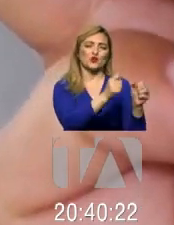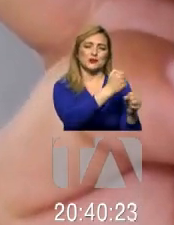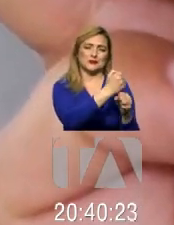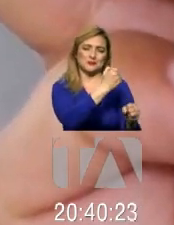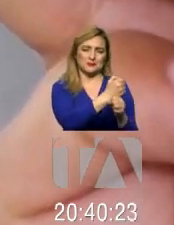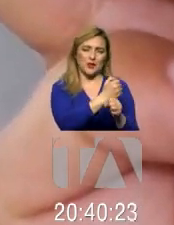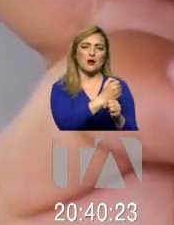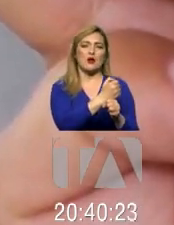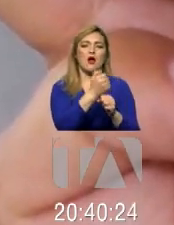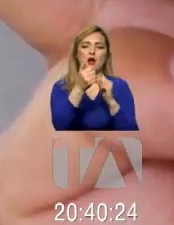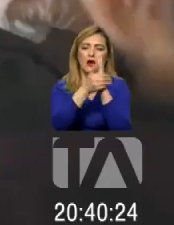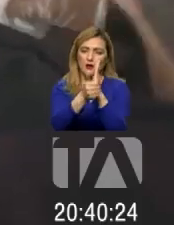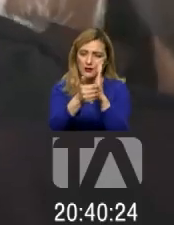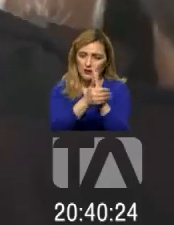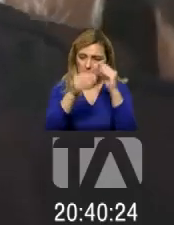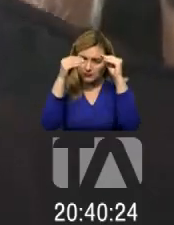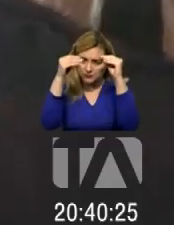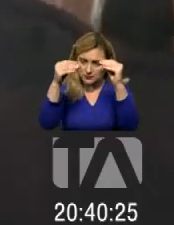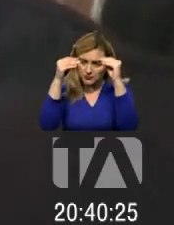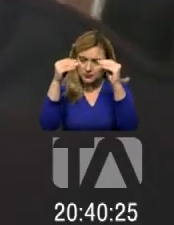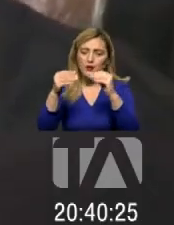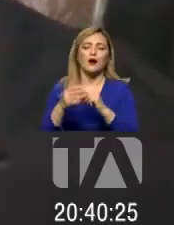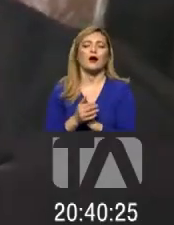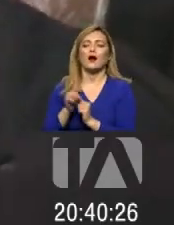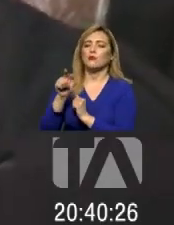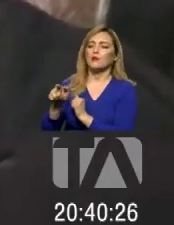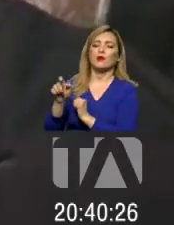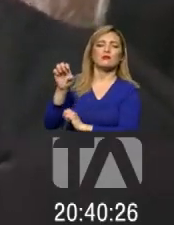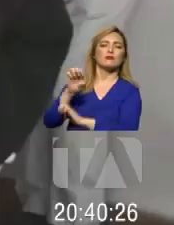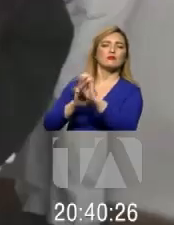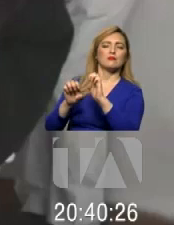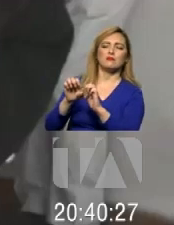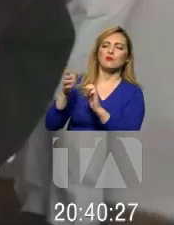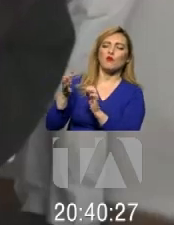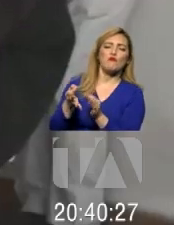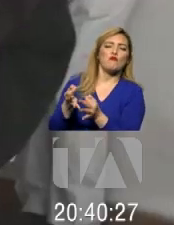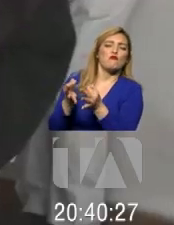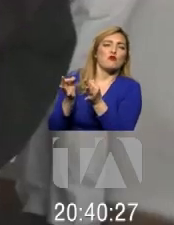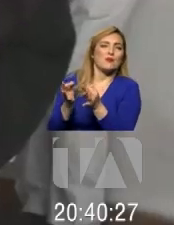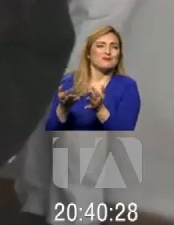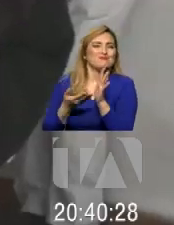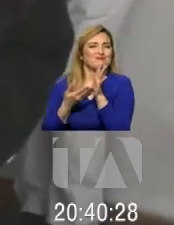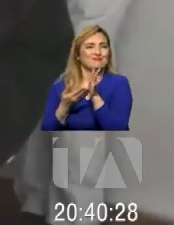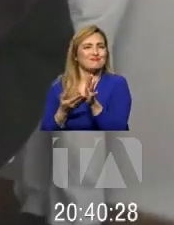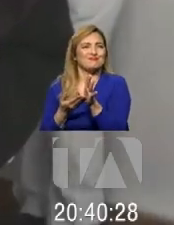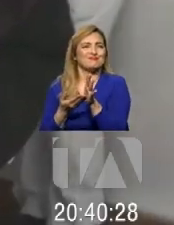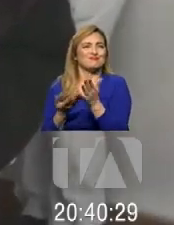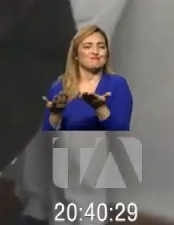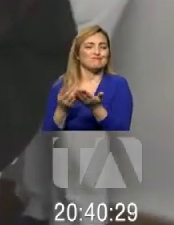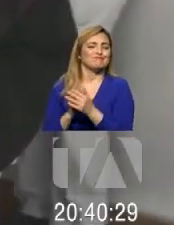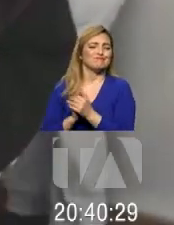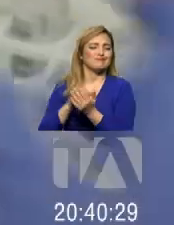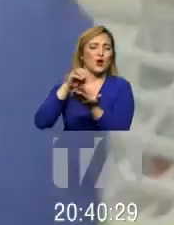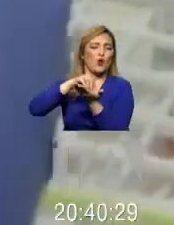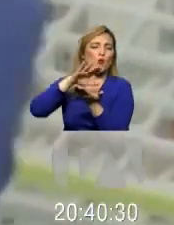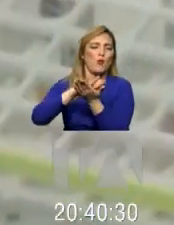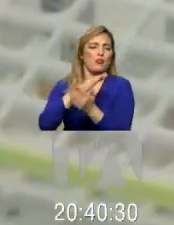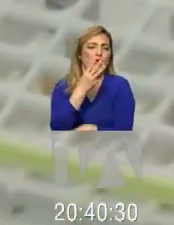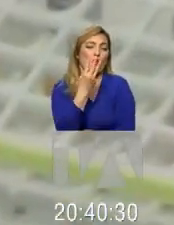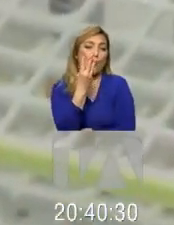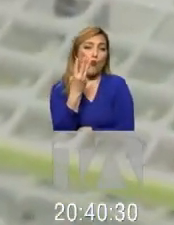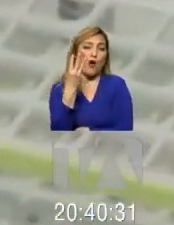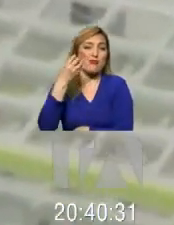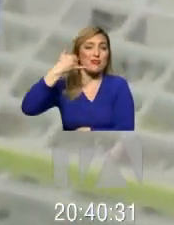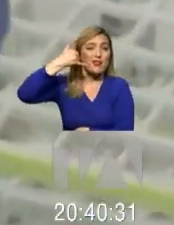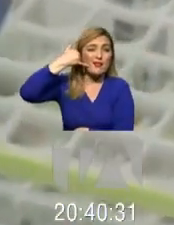laboral, tiene que capacitar a la población y tiene que identificar algún mecanismo. Podría ser a través de una aplicación web o una aplicación